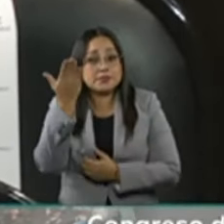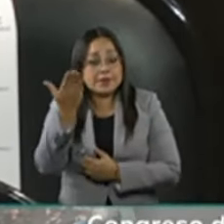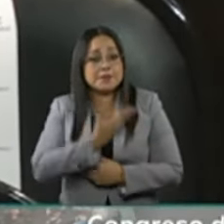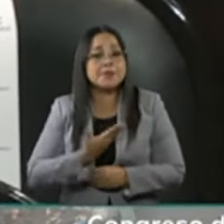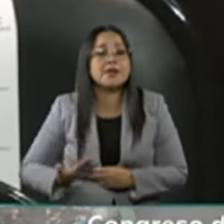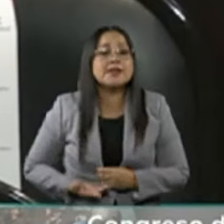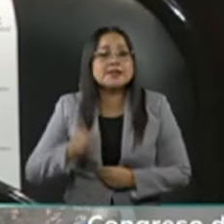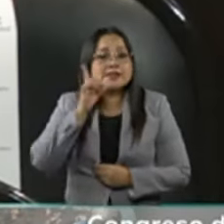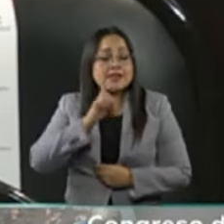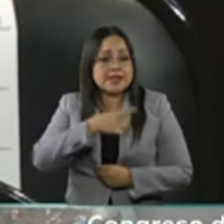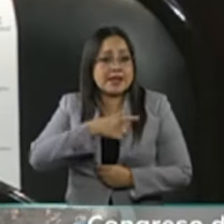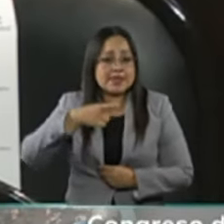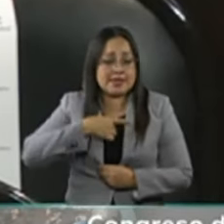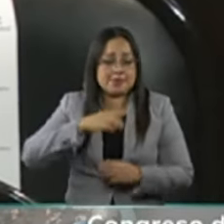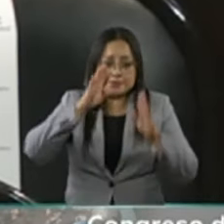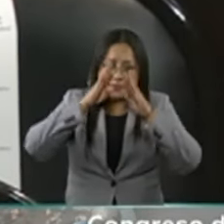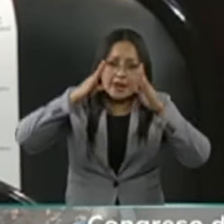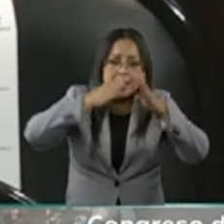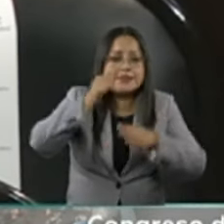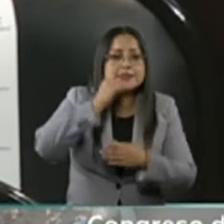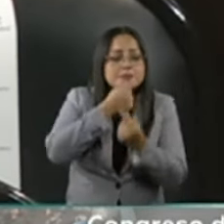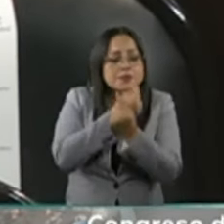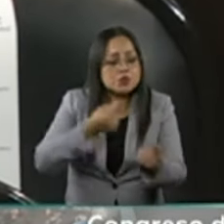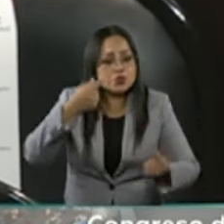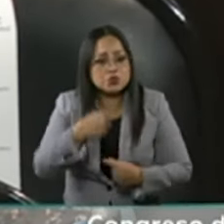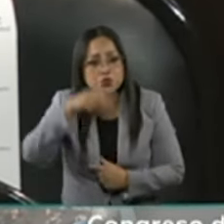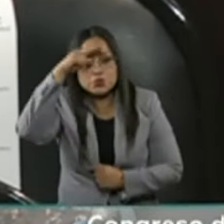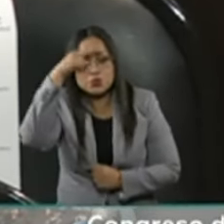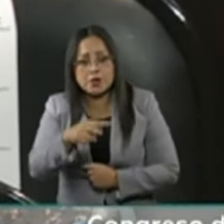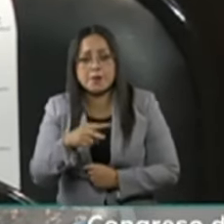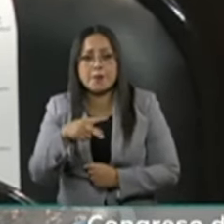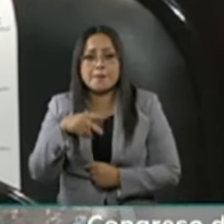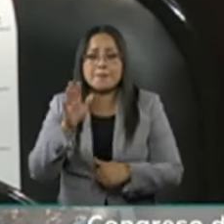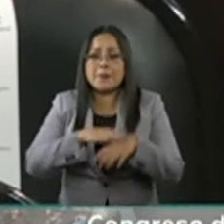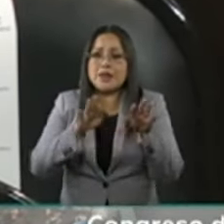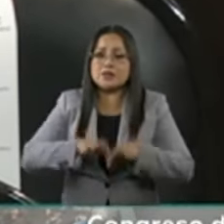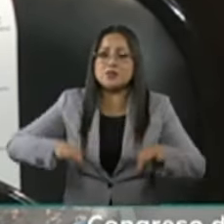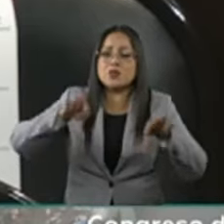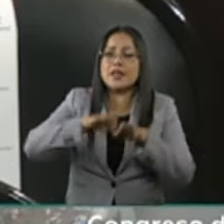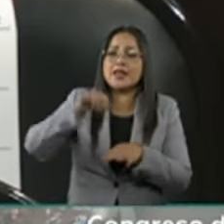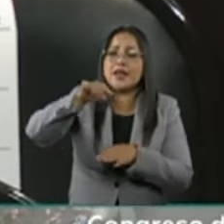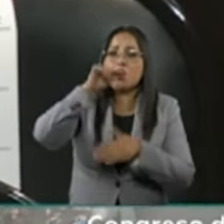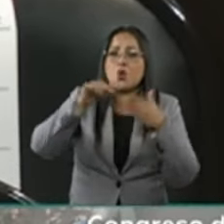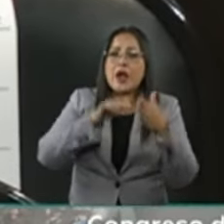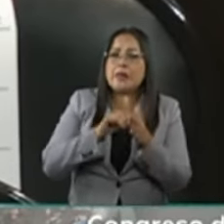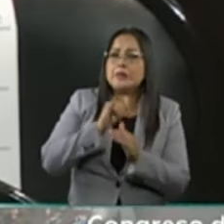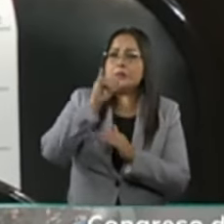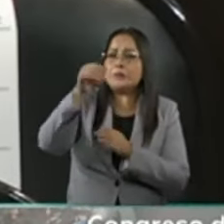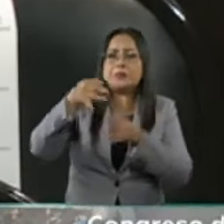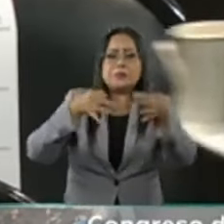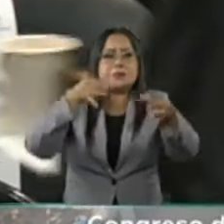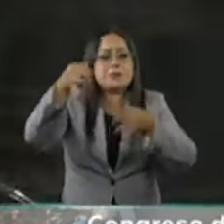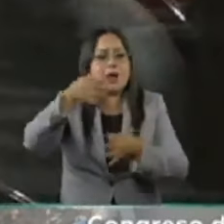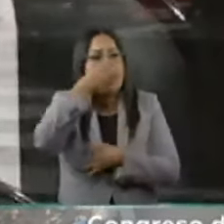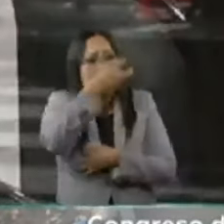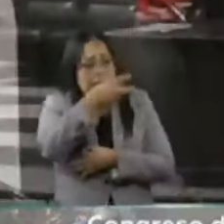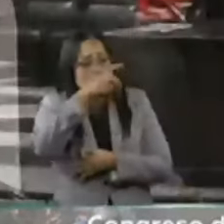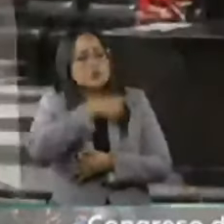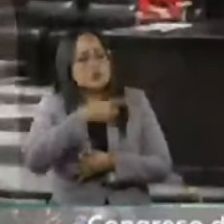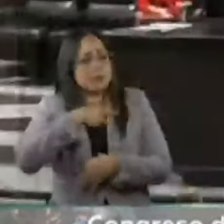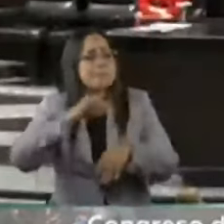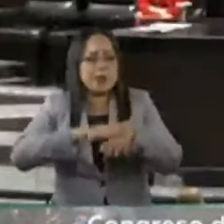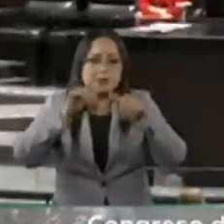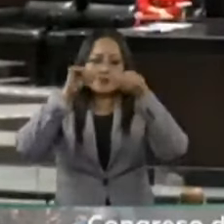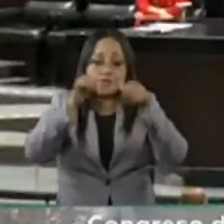siempre presente a la niñez mexicana, sobre todo a quienes viven en las comunidades más alejadas de las oportunidades.